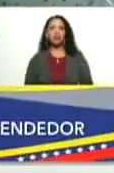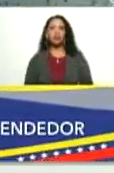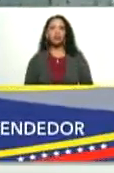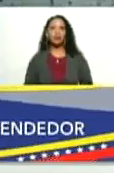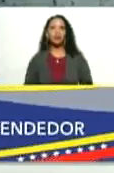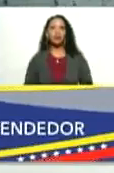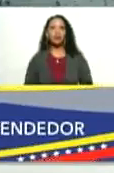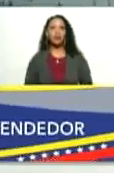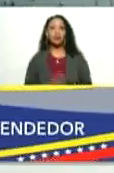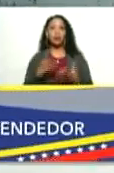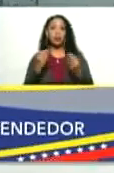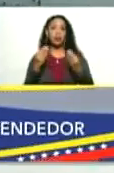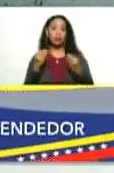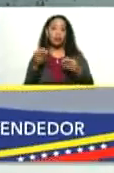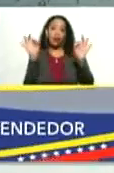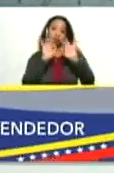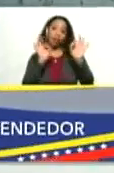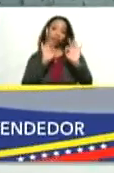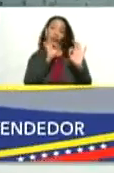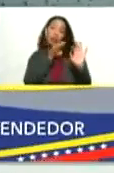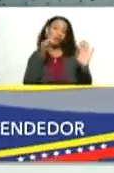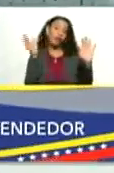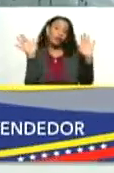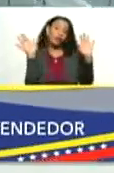Es bastante. Nada es perfecto. ¿Ah?